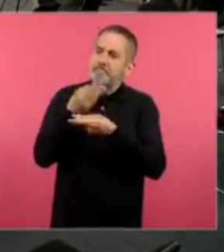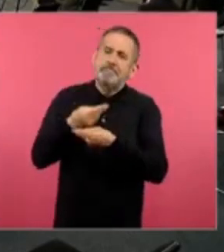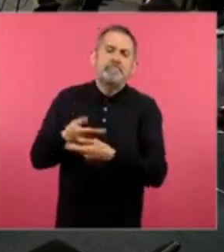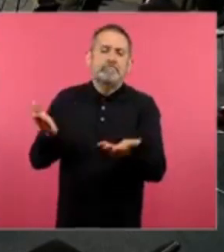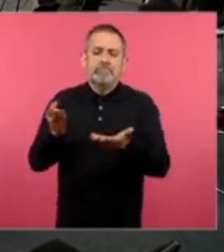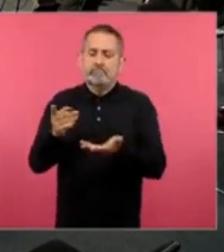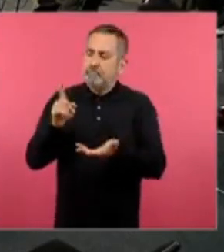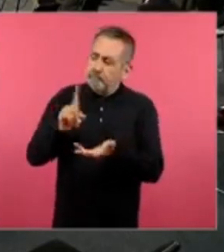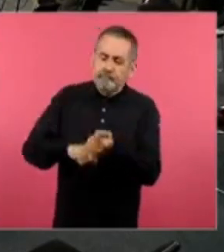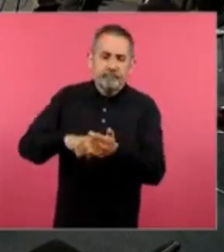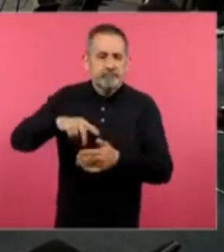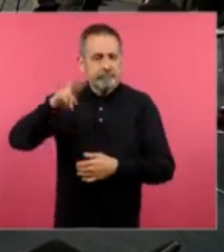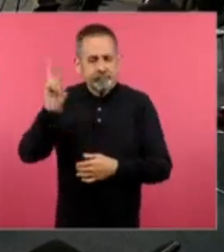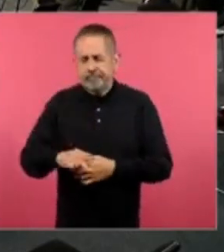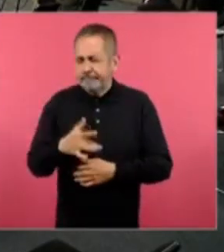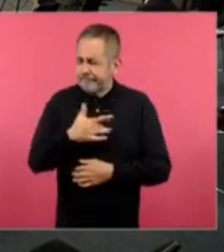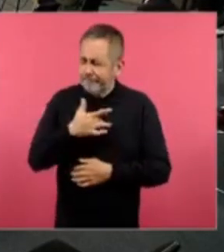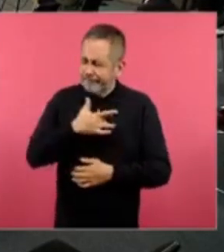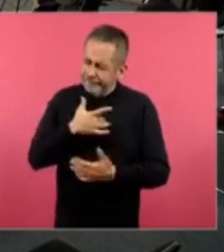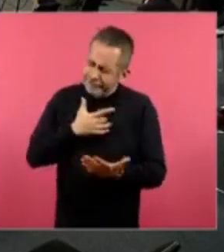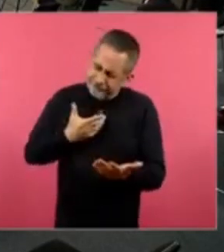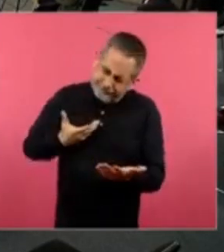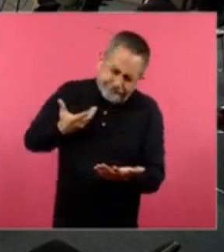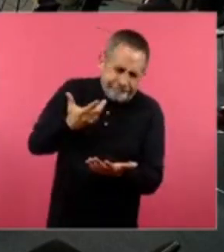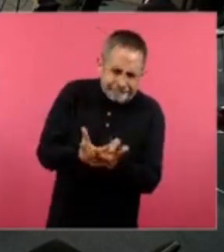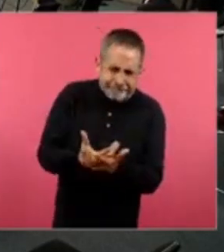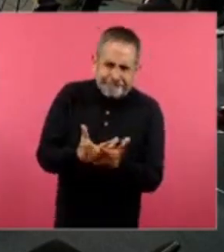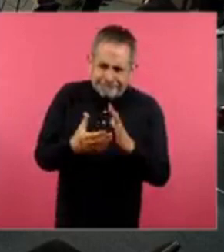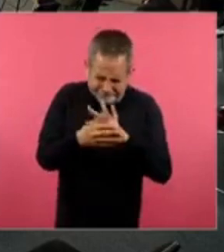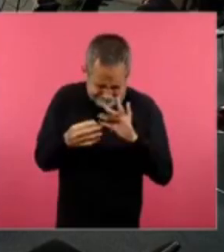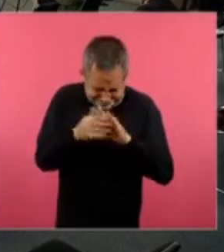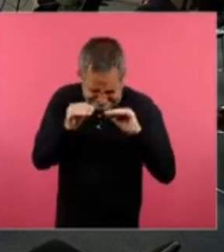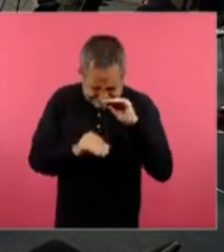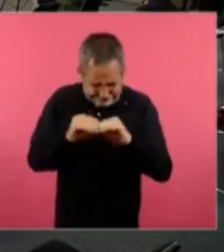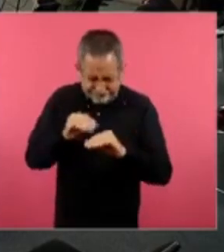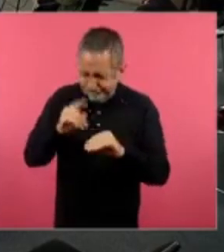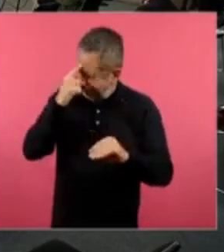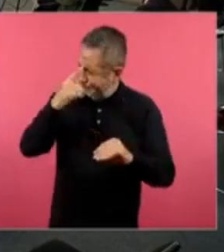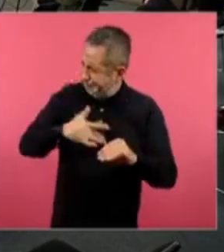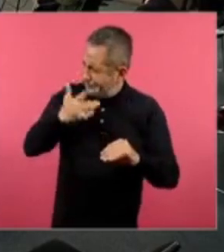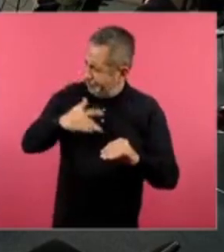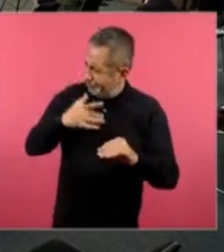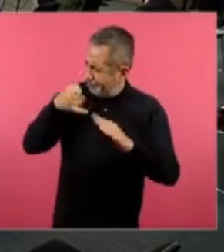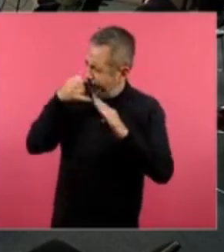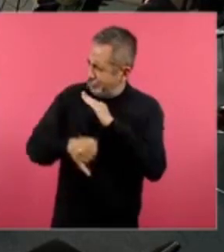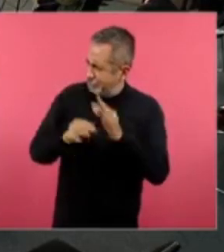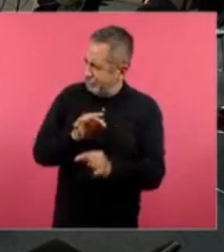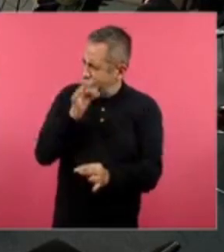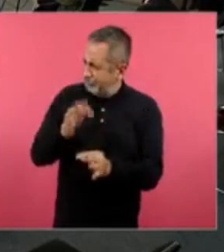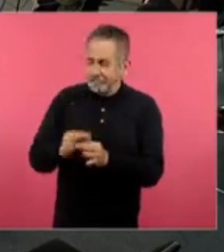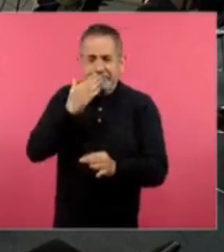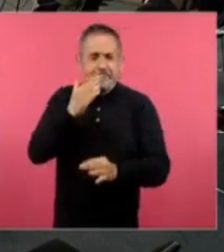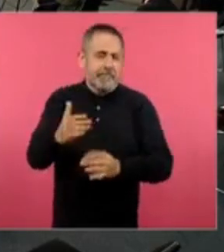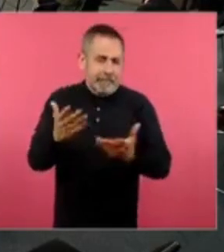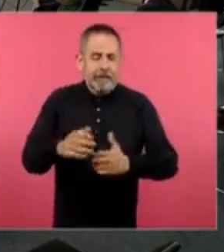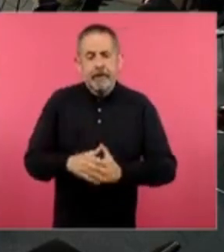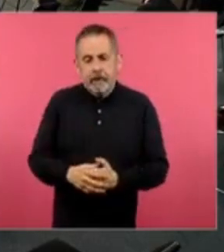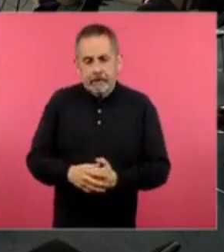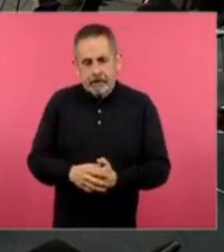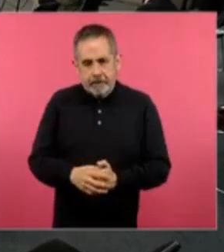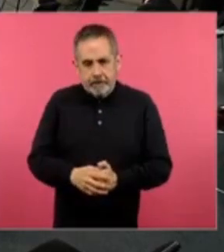verdad están hechos con el corazón, están hechos con ciencia y con conciencia. Entonces, vamos a